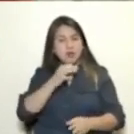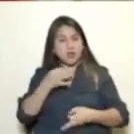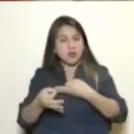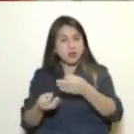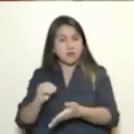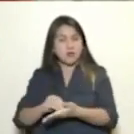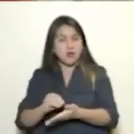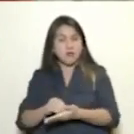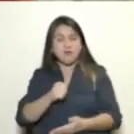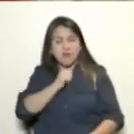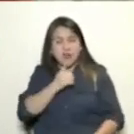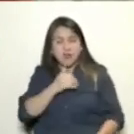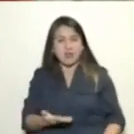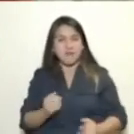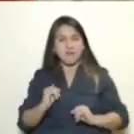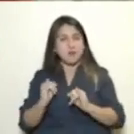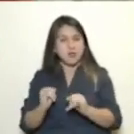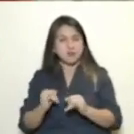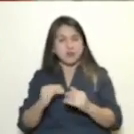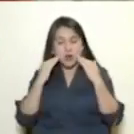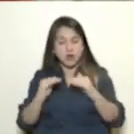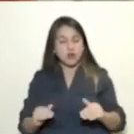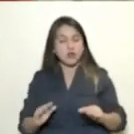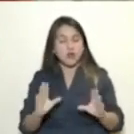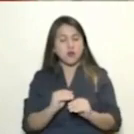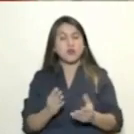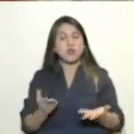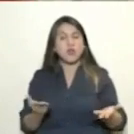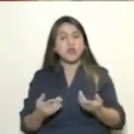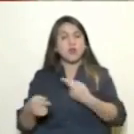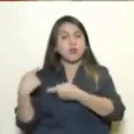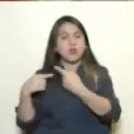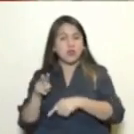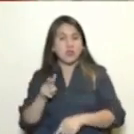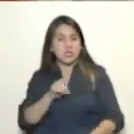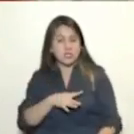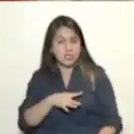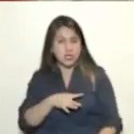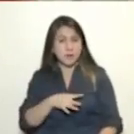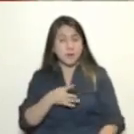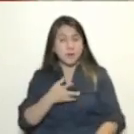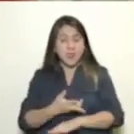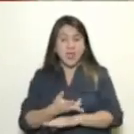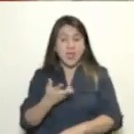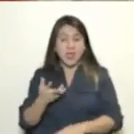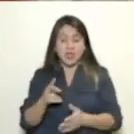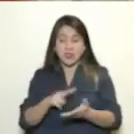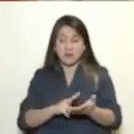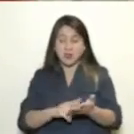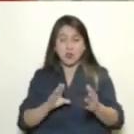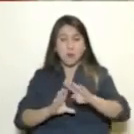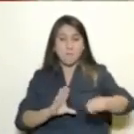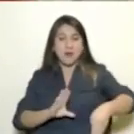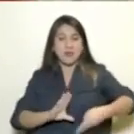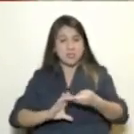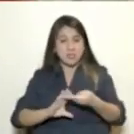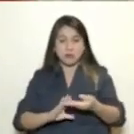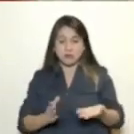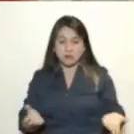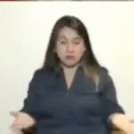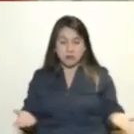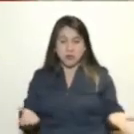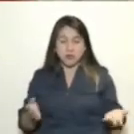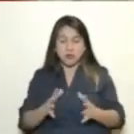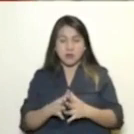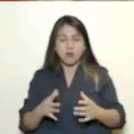y no se contó el cuento, o sea, no se le contó el cuento a los niños en la noche de cómo había sido la historia de Chile, y ahí hay un abismo, o sea, un abismo generacional que